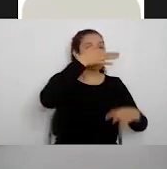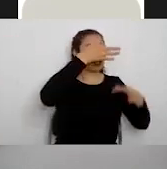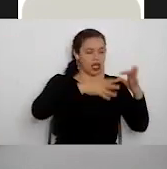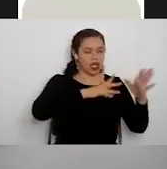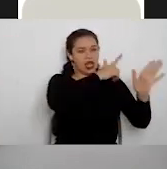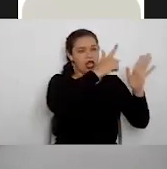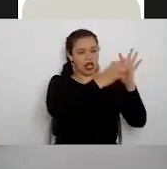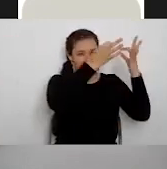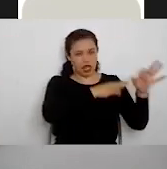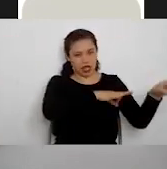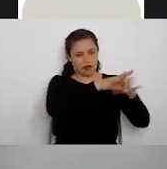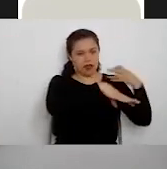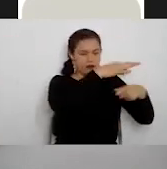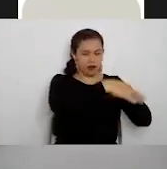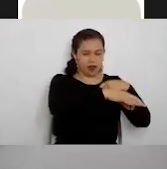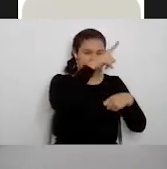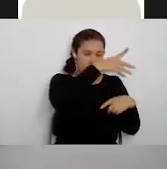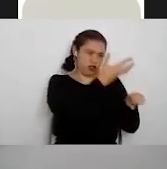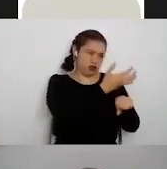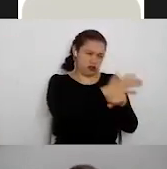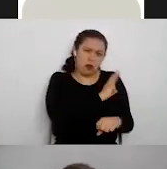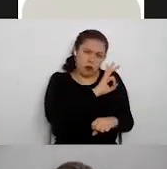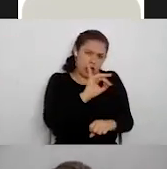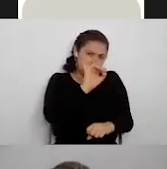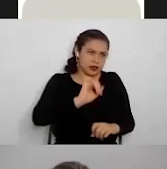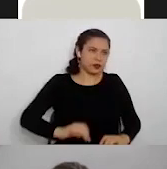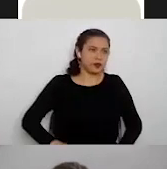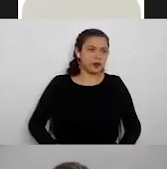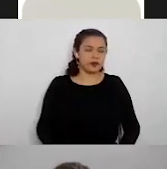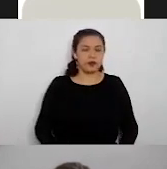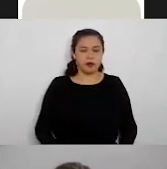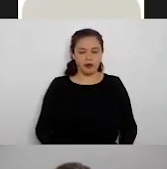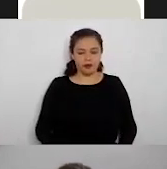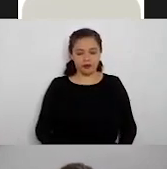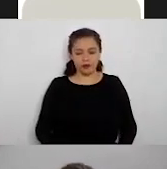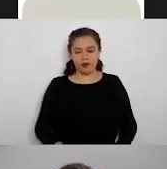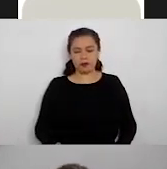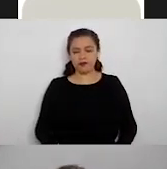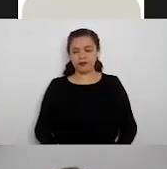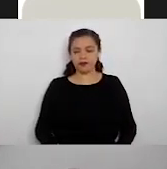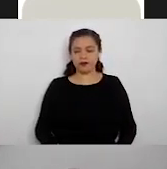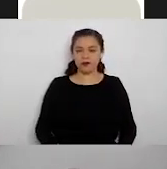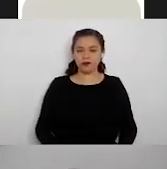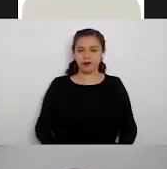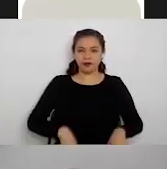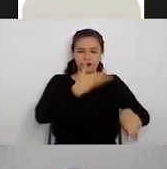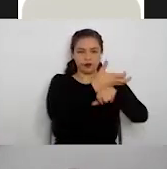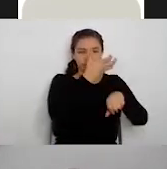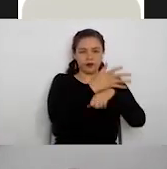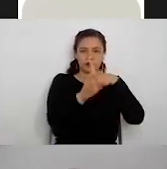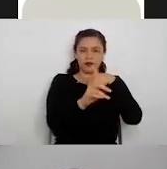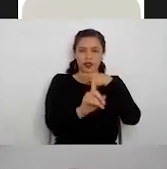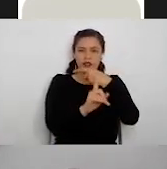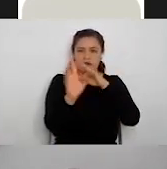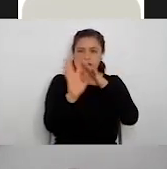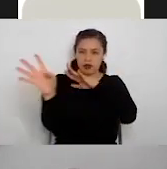legalmente a trabajar temporalmente, entonces pues puedes ir. O sea, a Estados Unidos le interesa mucho el problema migratorio, de